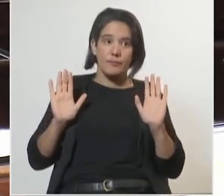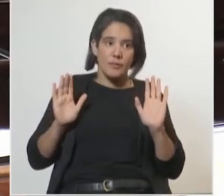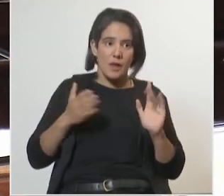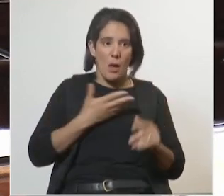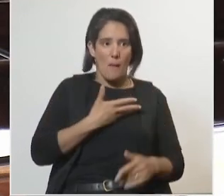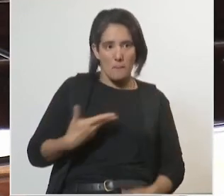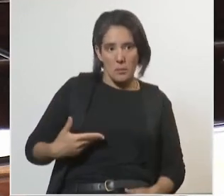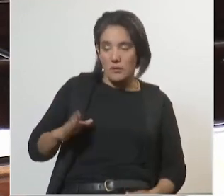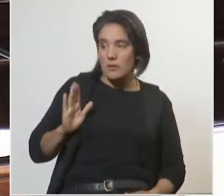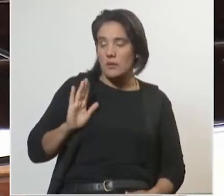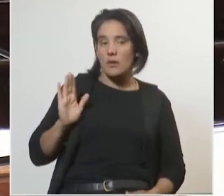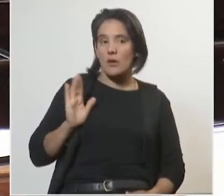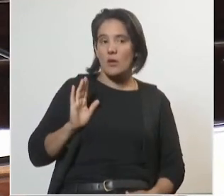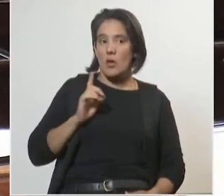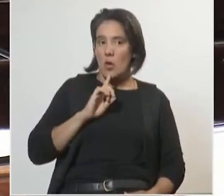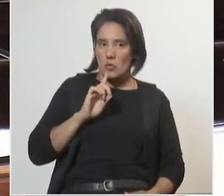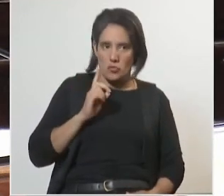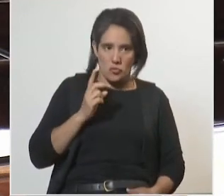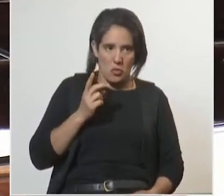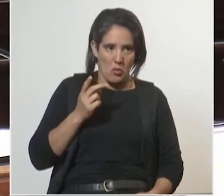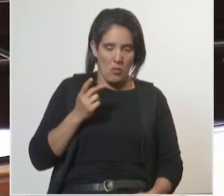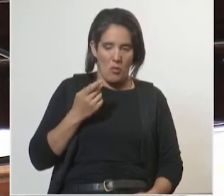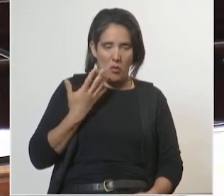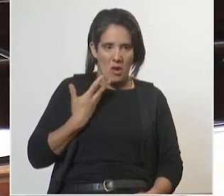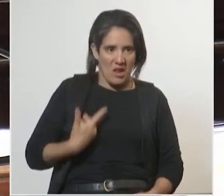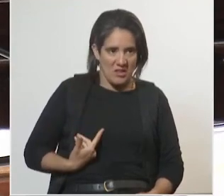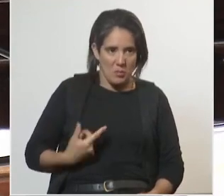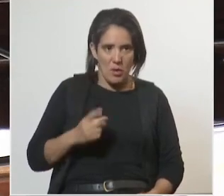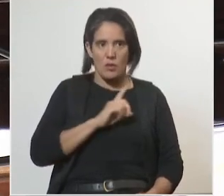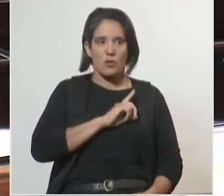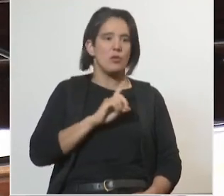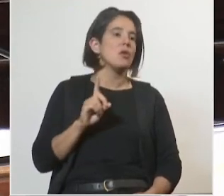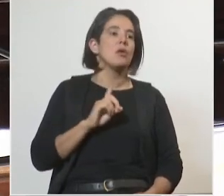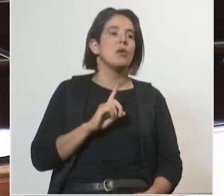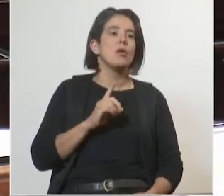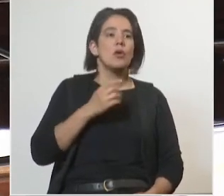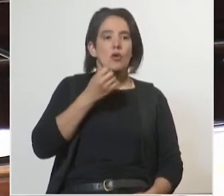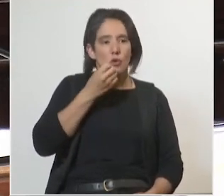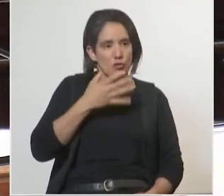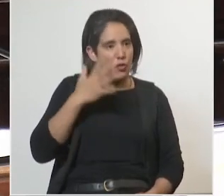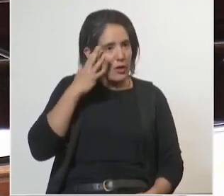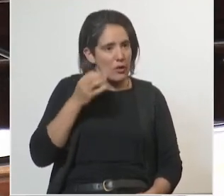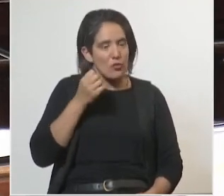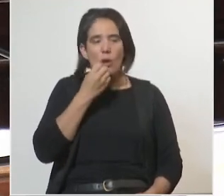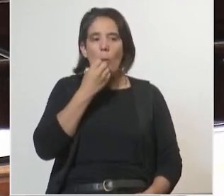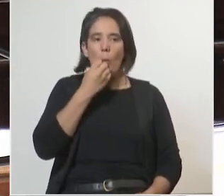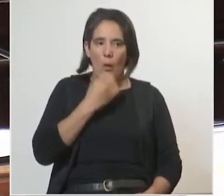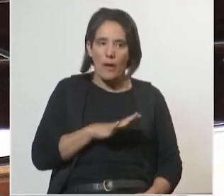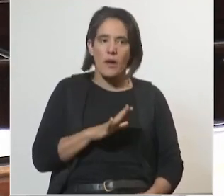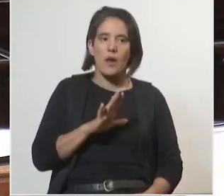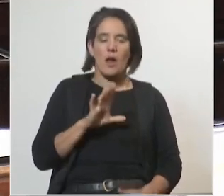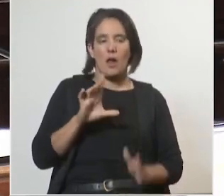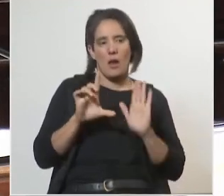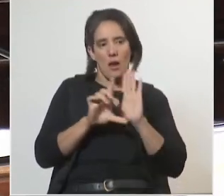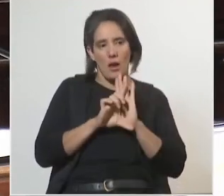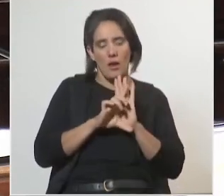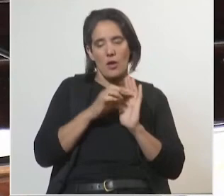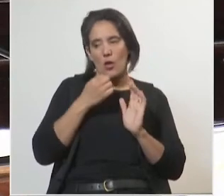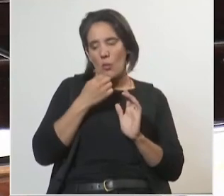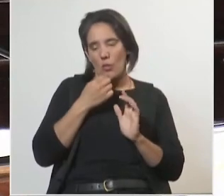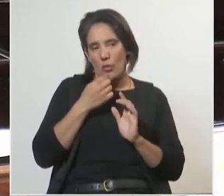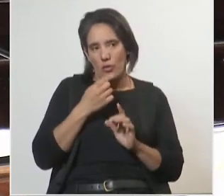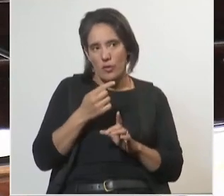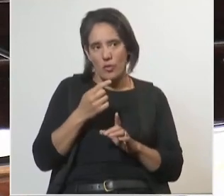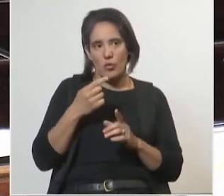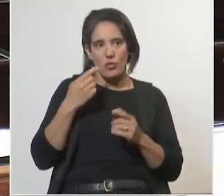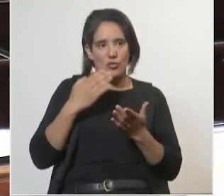señora Presidenta, no me arrepiento. Me parece que fue una buena medida porque, como lo enseñaba Pibel Devoto, todos